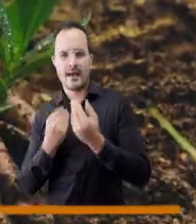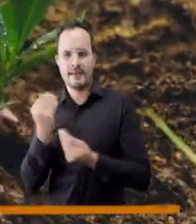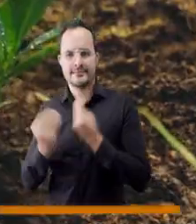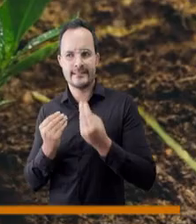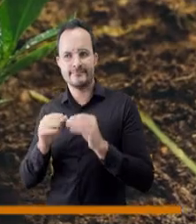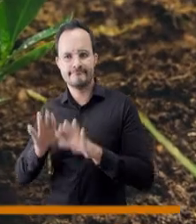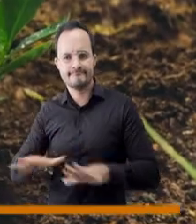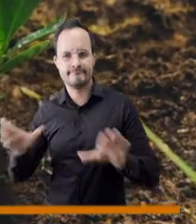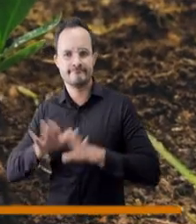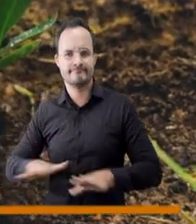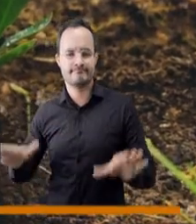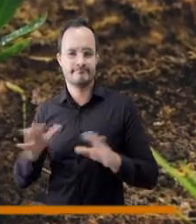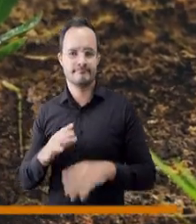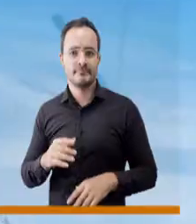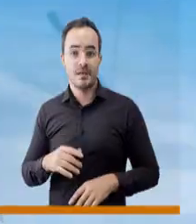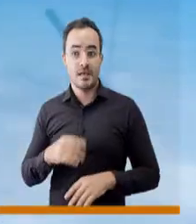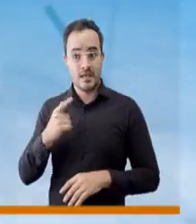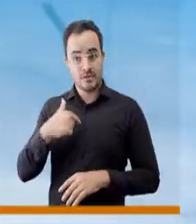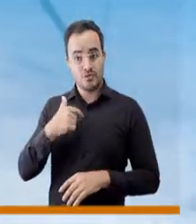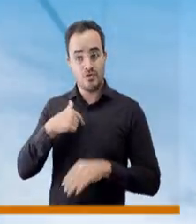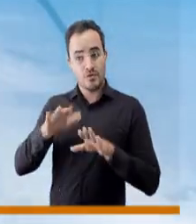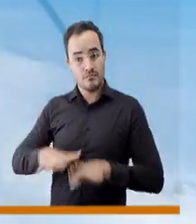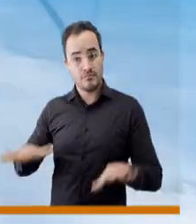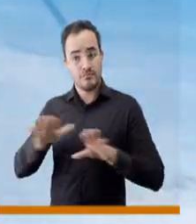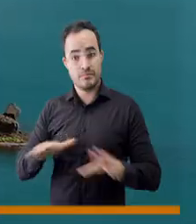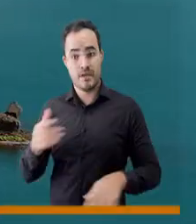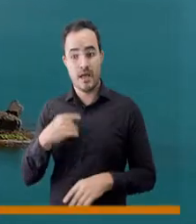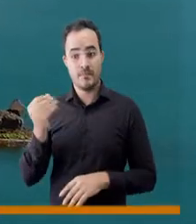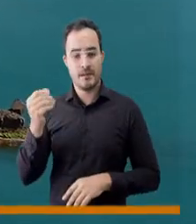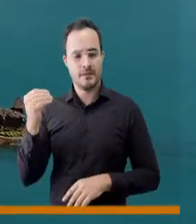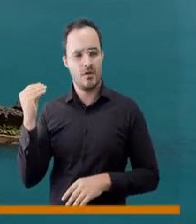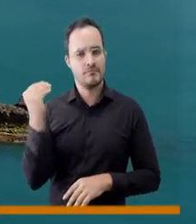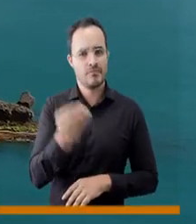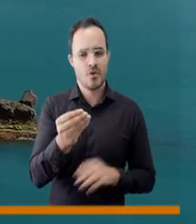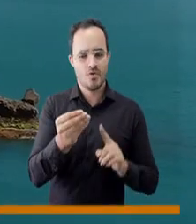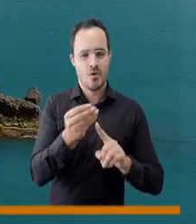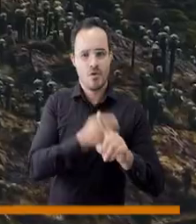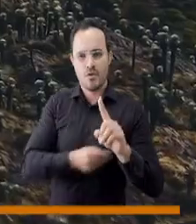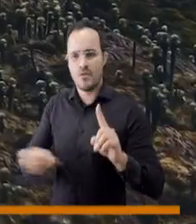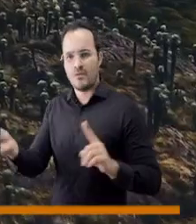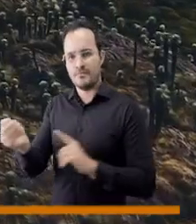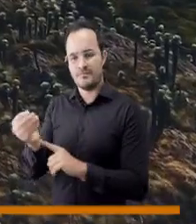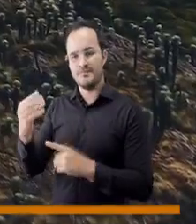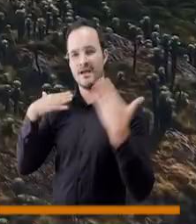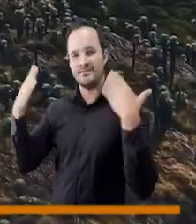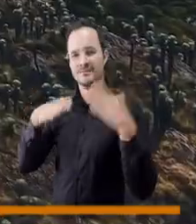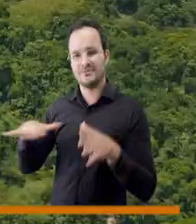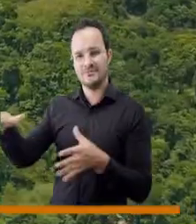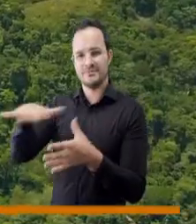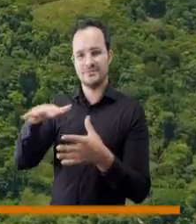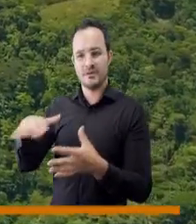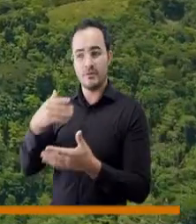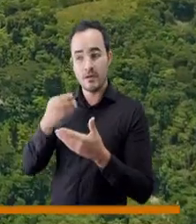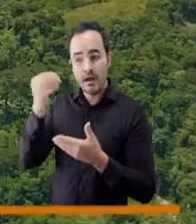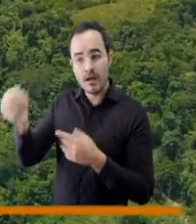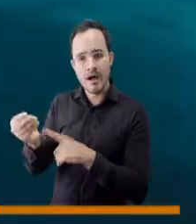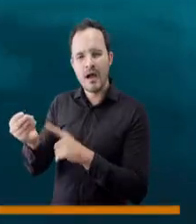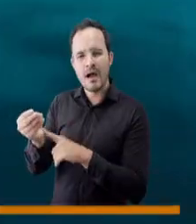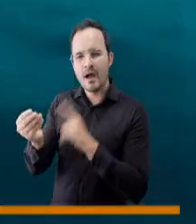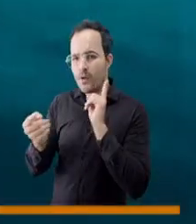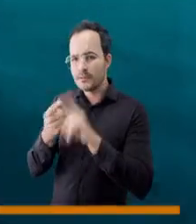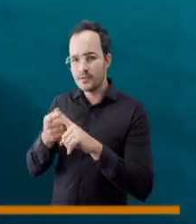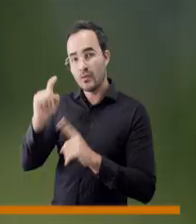compensación muy, muy loable y muy bonita, porque esa plata se va directamente para nuestras comunidades campesinas, quienes reciben